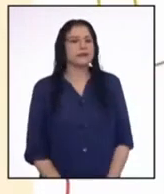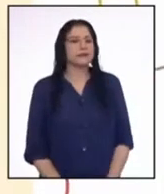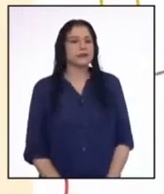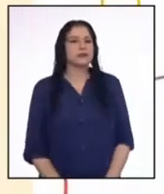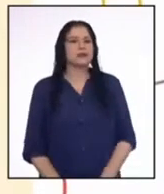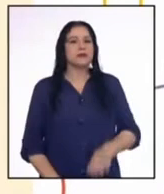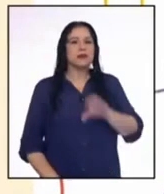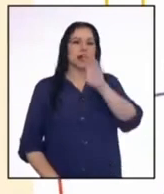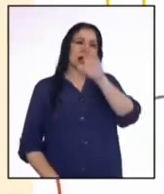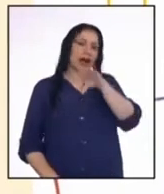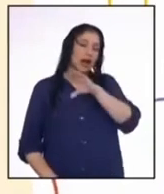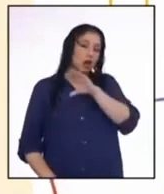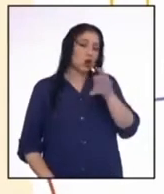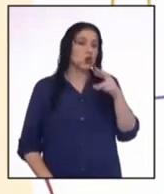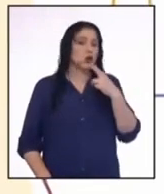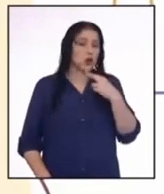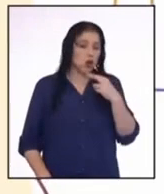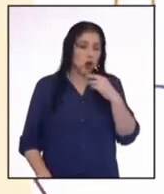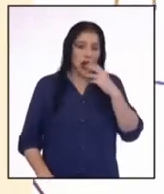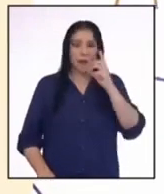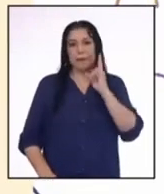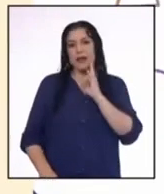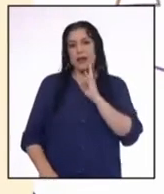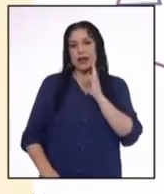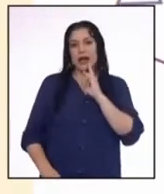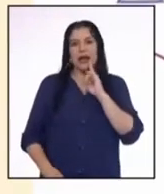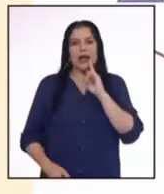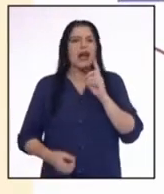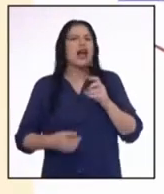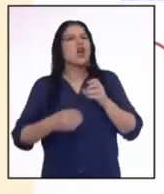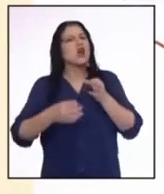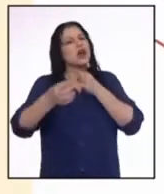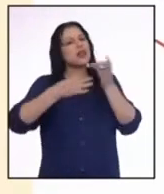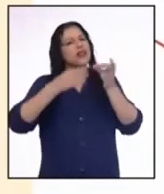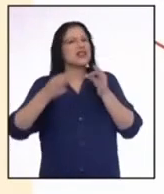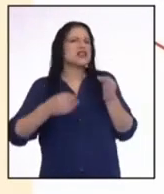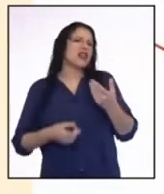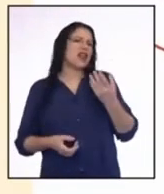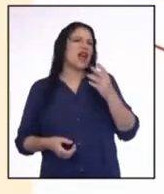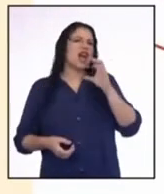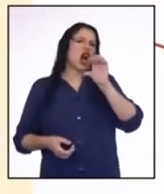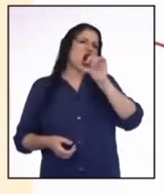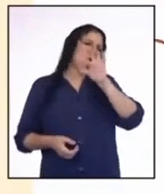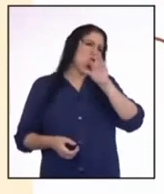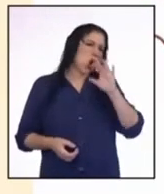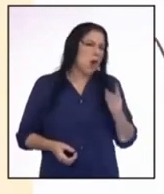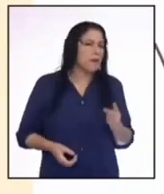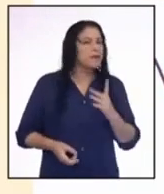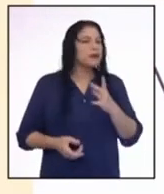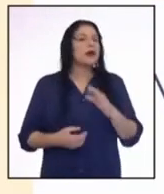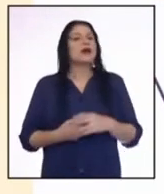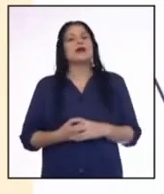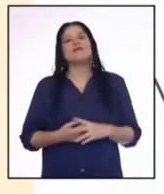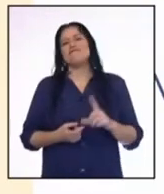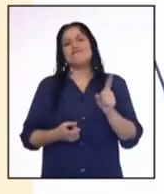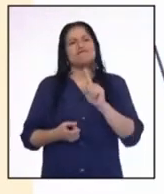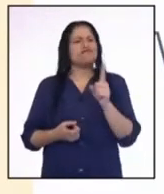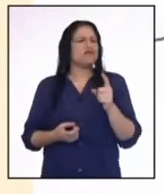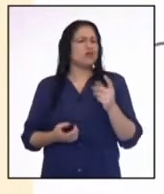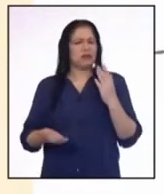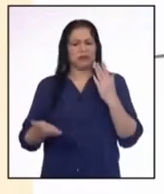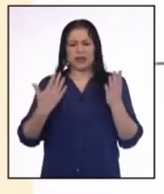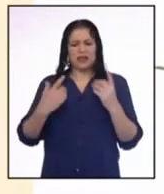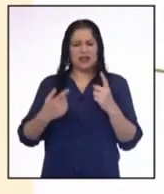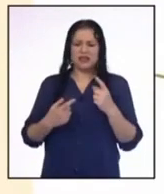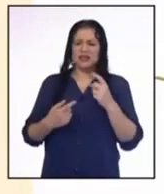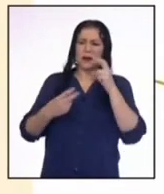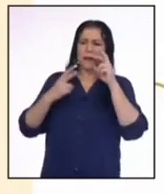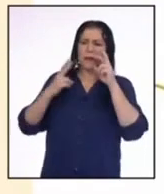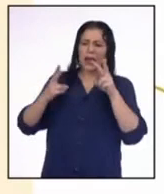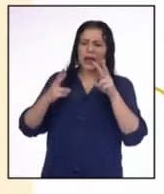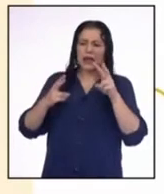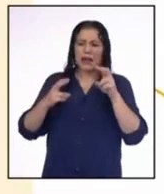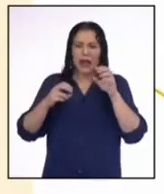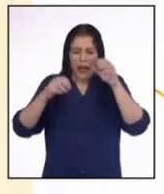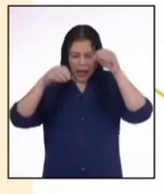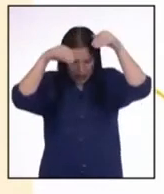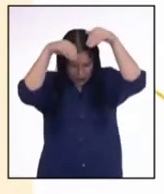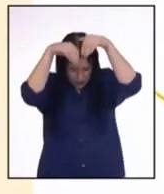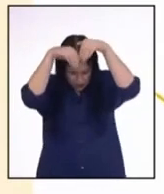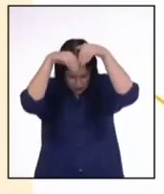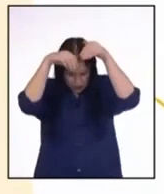Cruz Roja Americana. Las afirmaciones hechas por el señor Cobb de RT Incorporated no parecen tomar en cuenta que